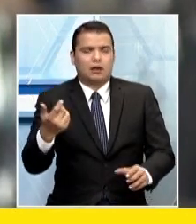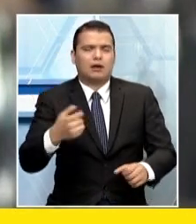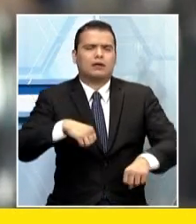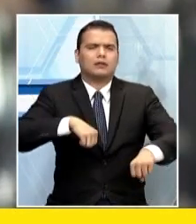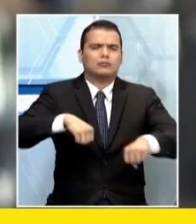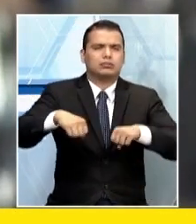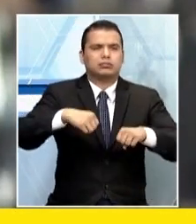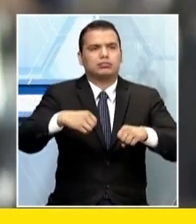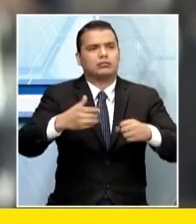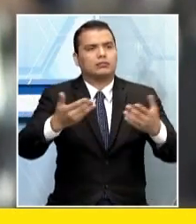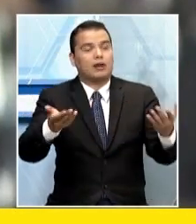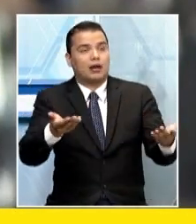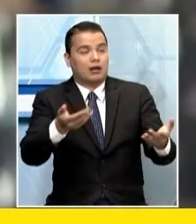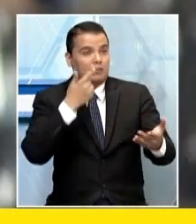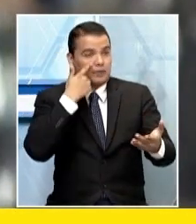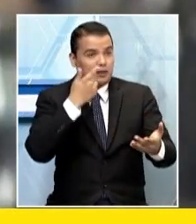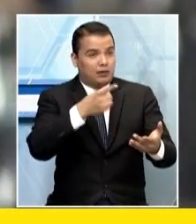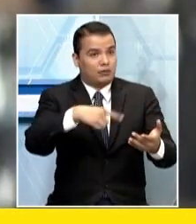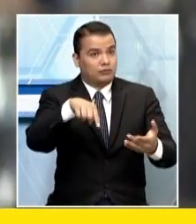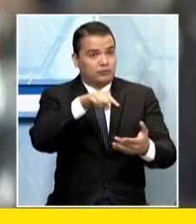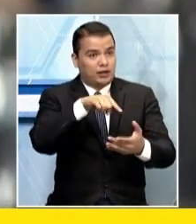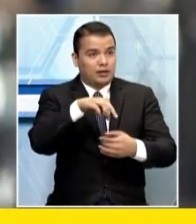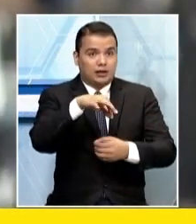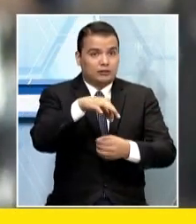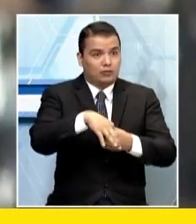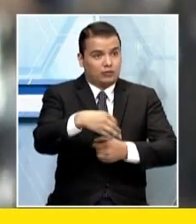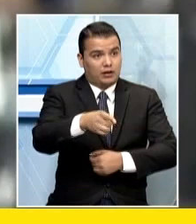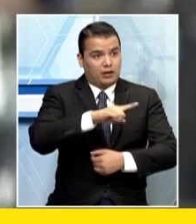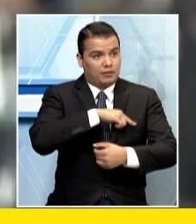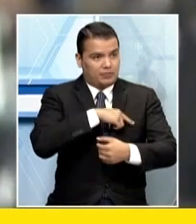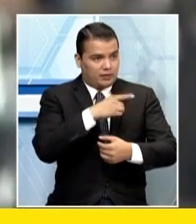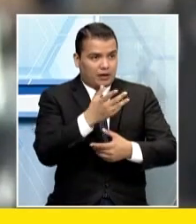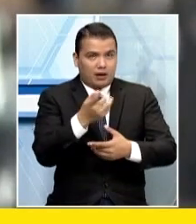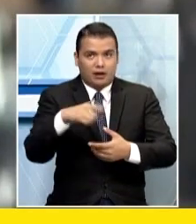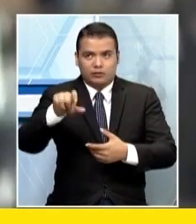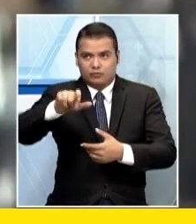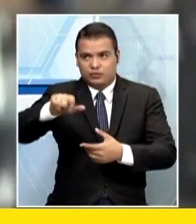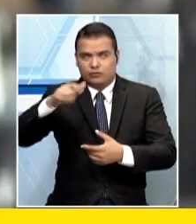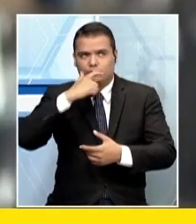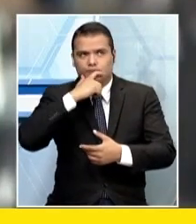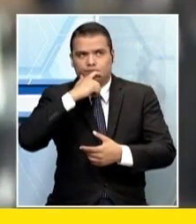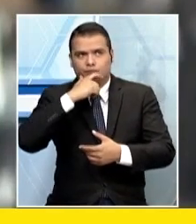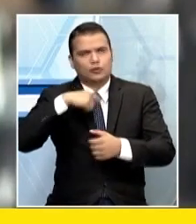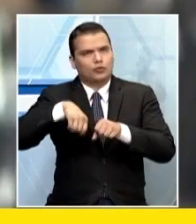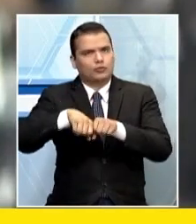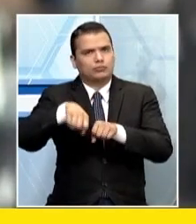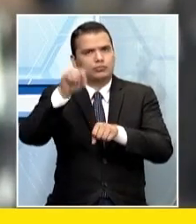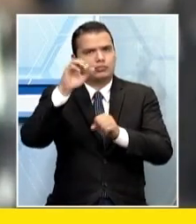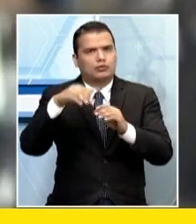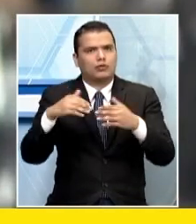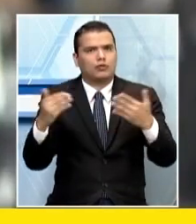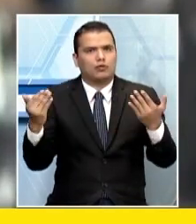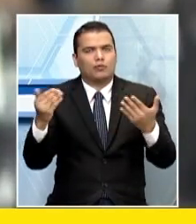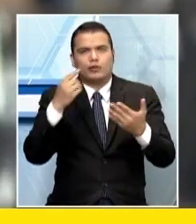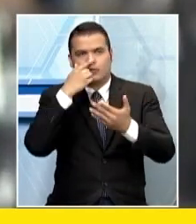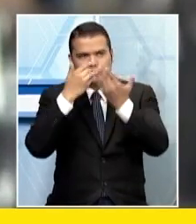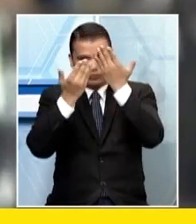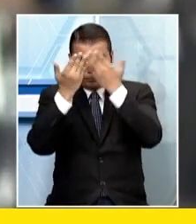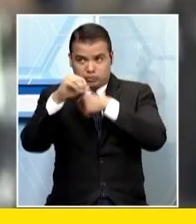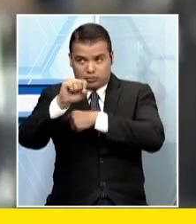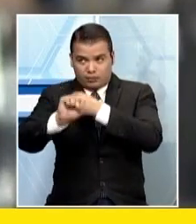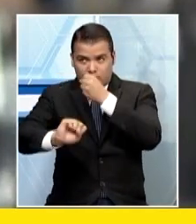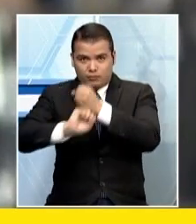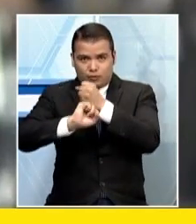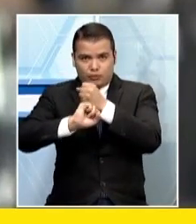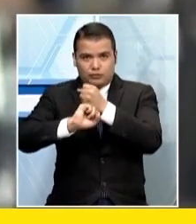y es vender casi que sus procesos políticos a la ilegalidad, ¿no? Y es difícil que alguien que vende sus procesos políticos a la